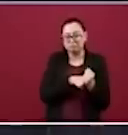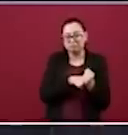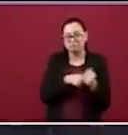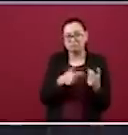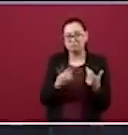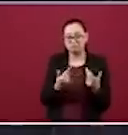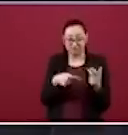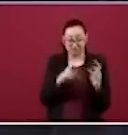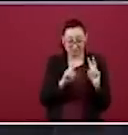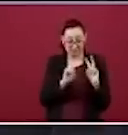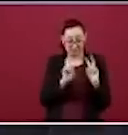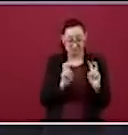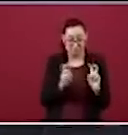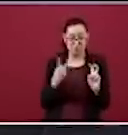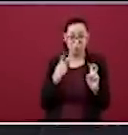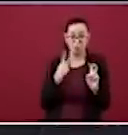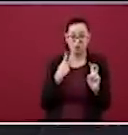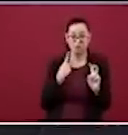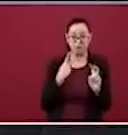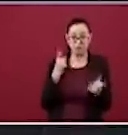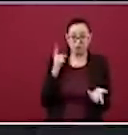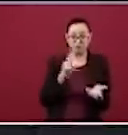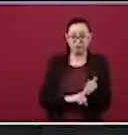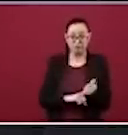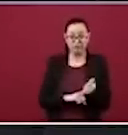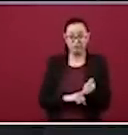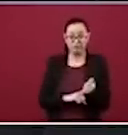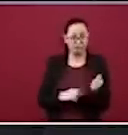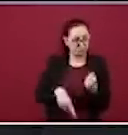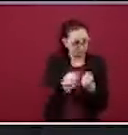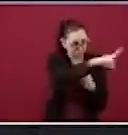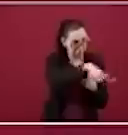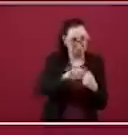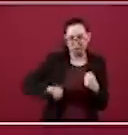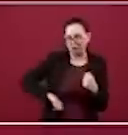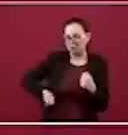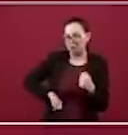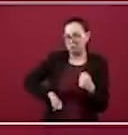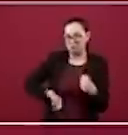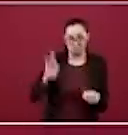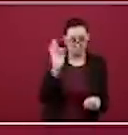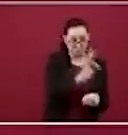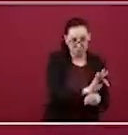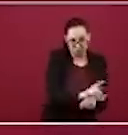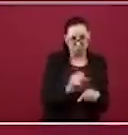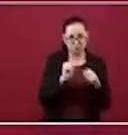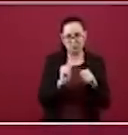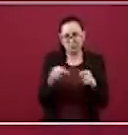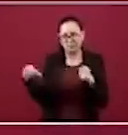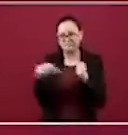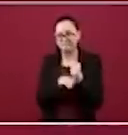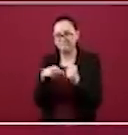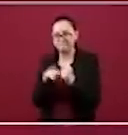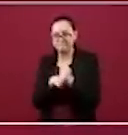de interés político de minorías, en favor de minorías,